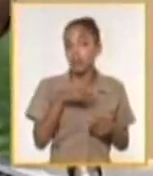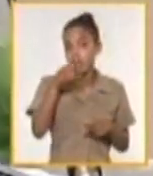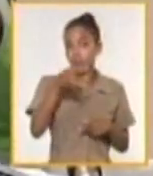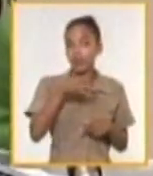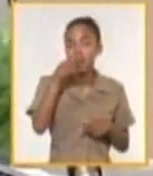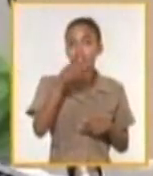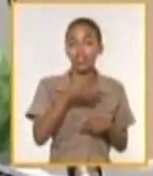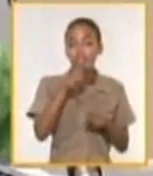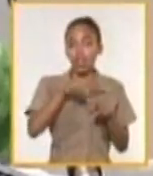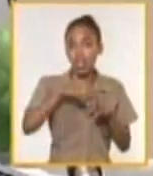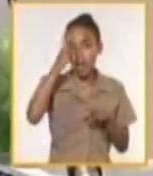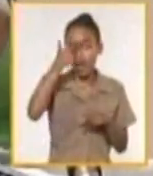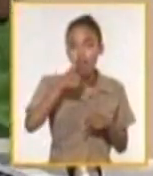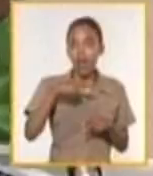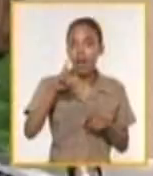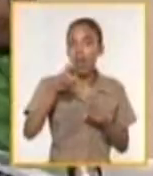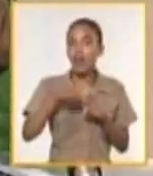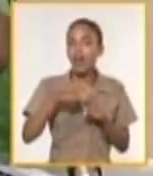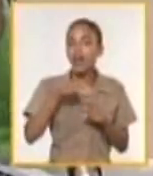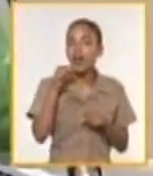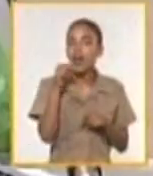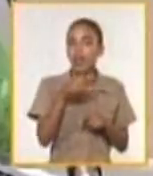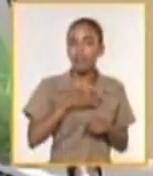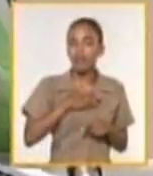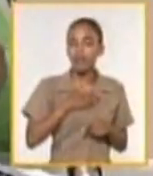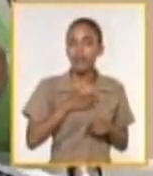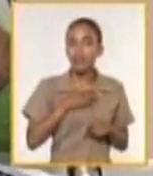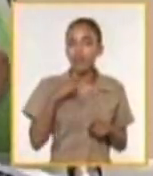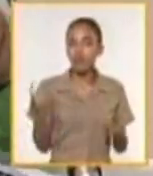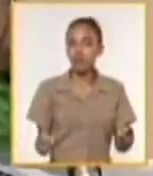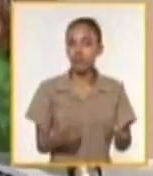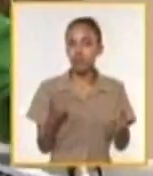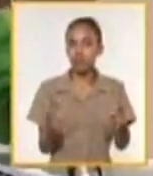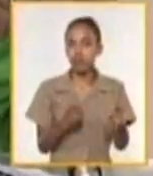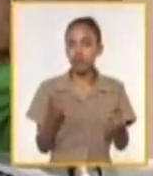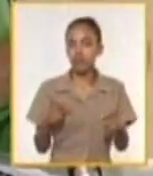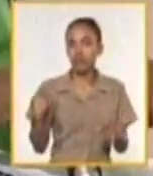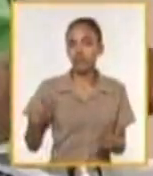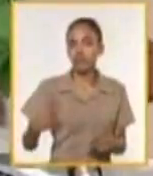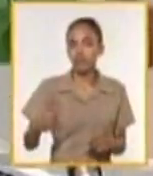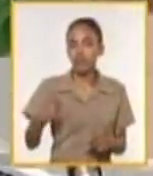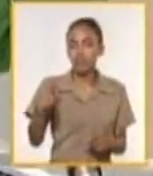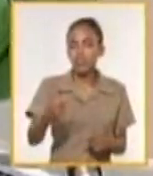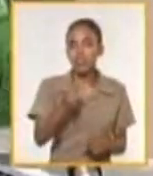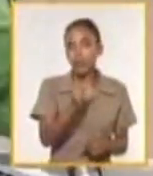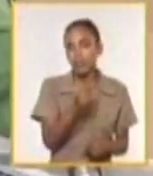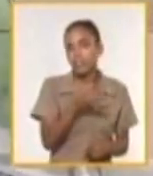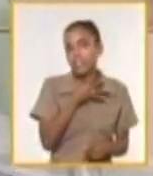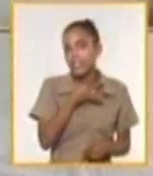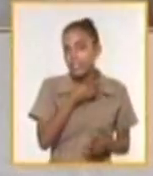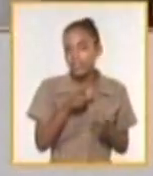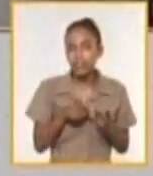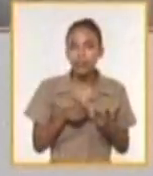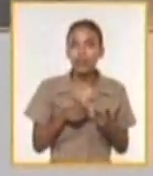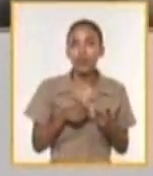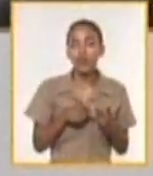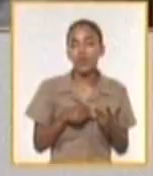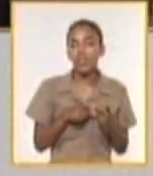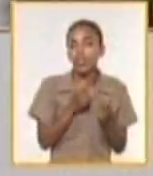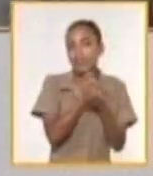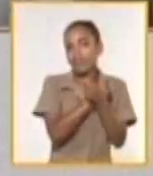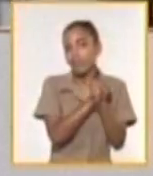Hart está presente esa lucha todo el tiempo por los desposeídos, por los pobres, por los